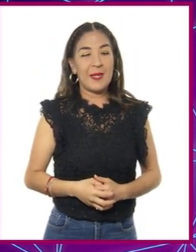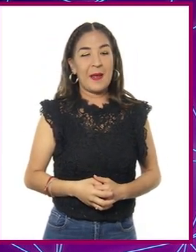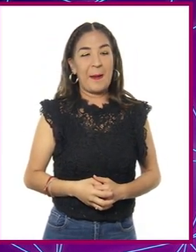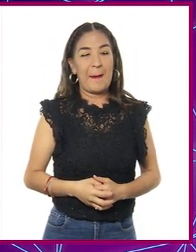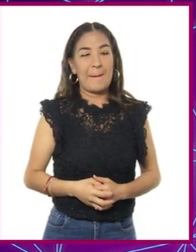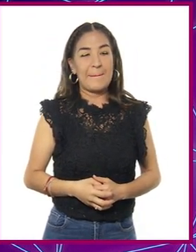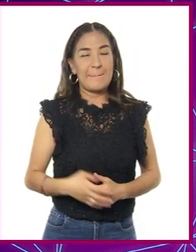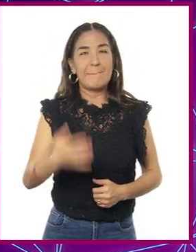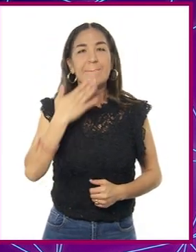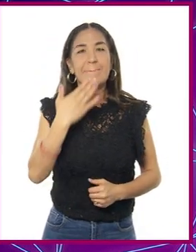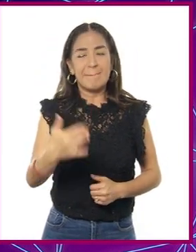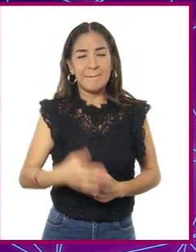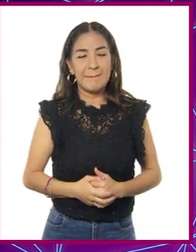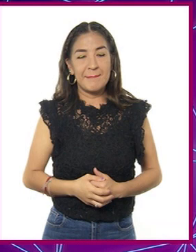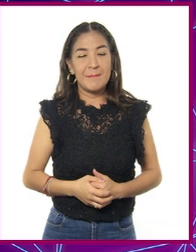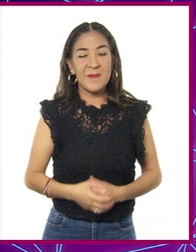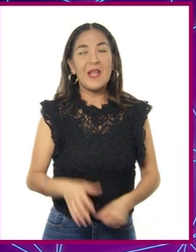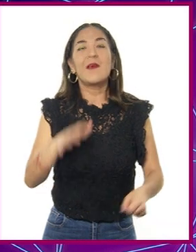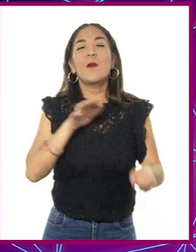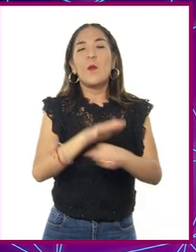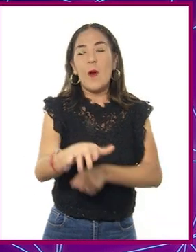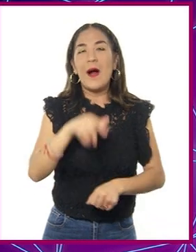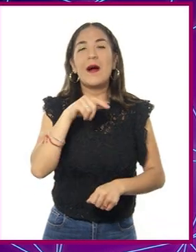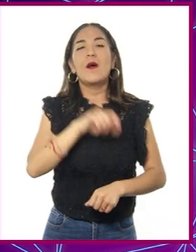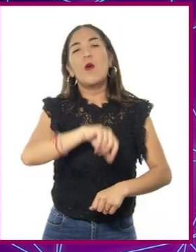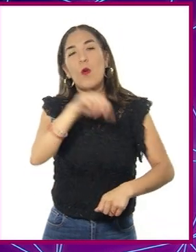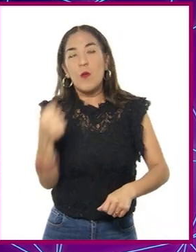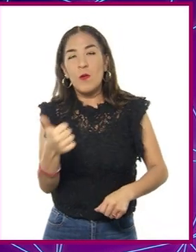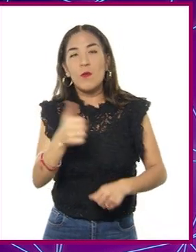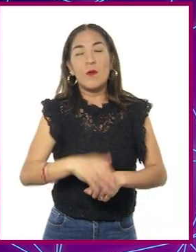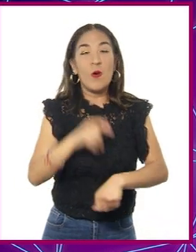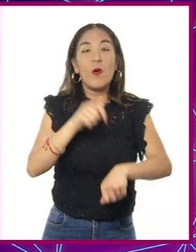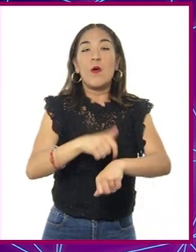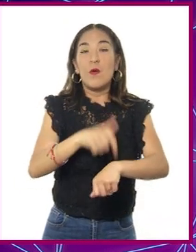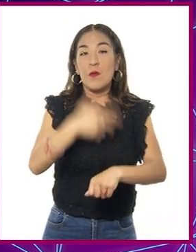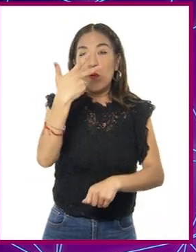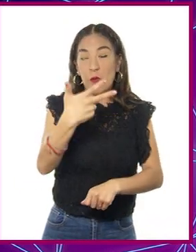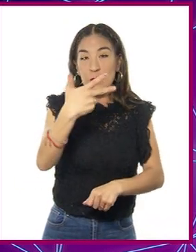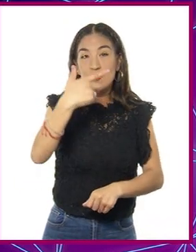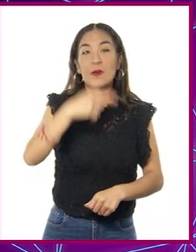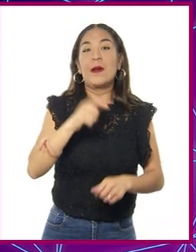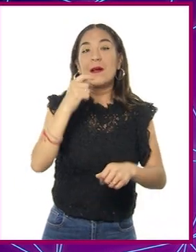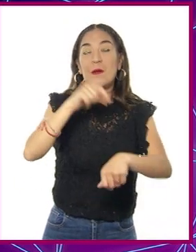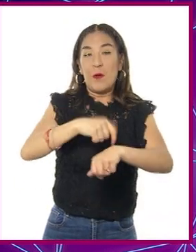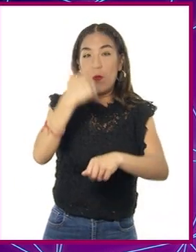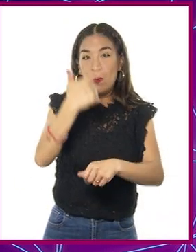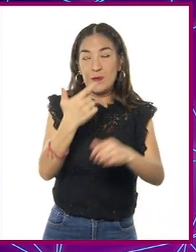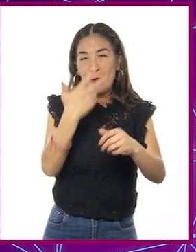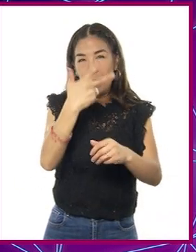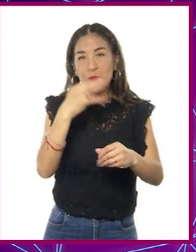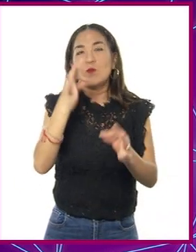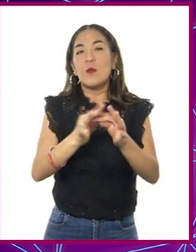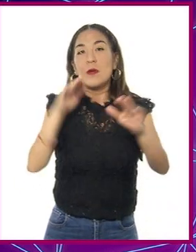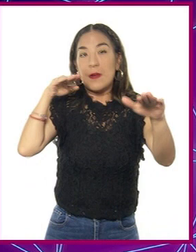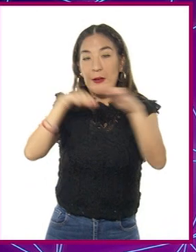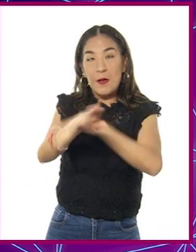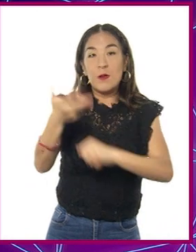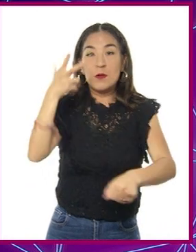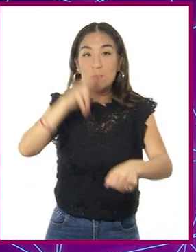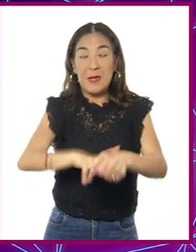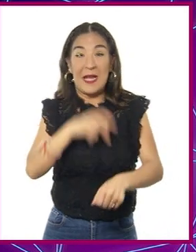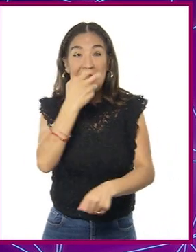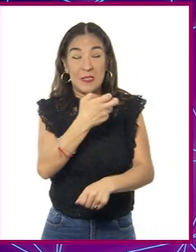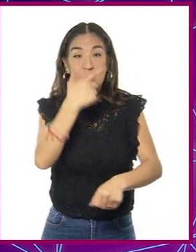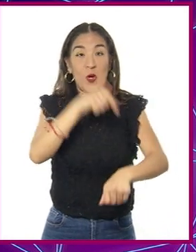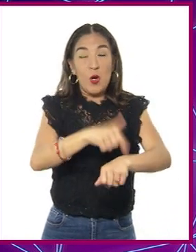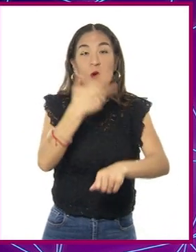Muy bien. ¿Y cuál fue su presión arterial a las 8 horas de haber ingresado? La gráfica indica que a las 8 horas